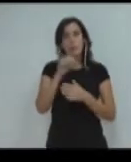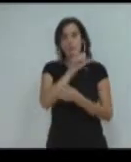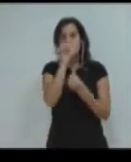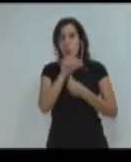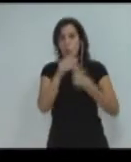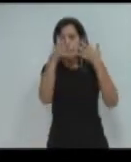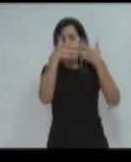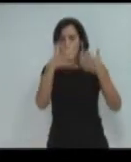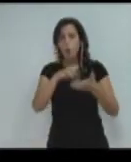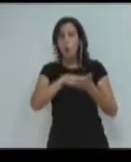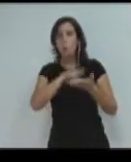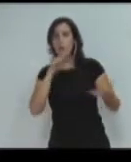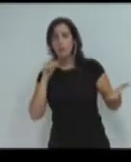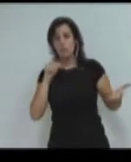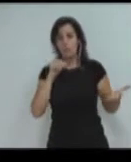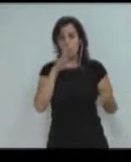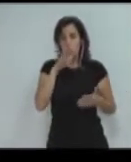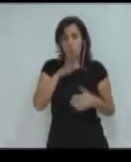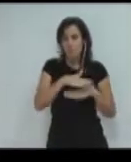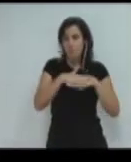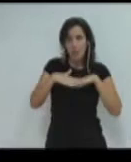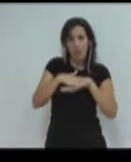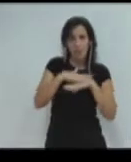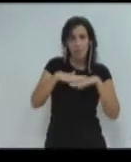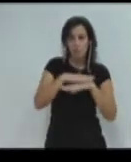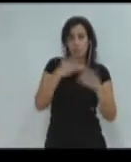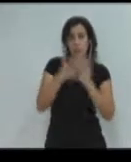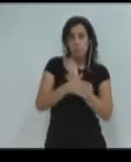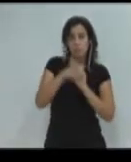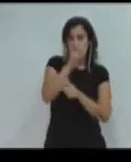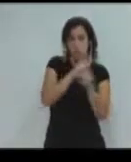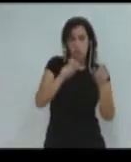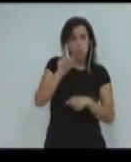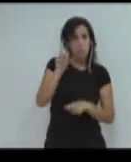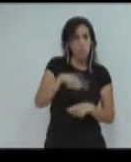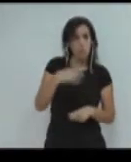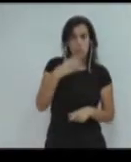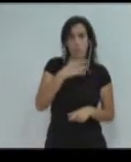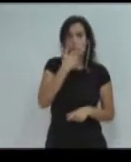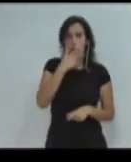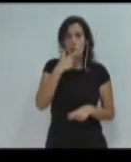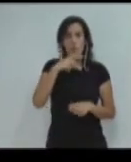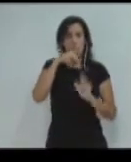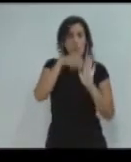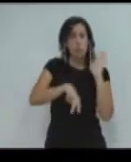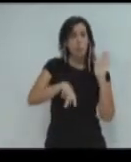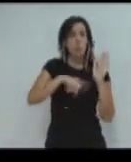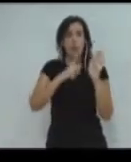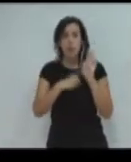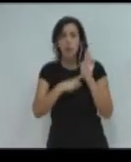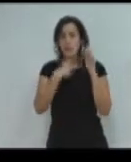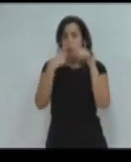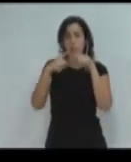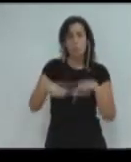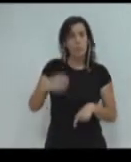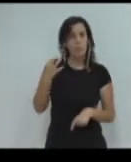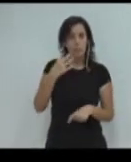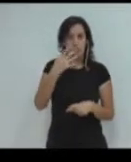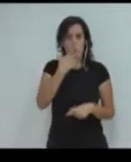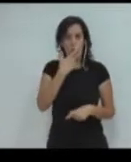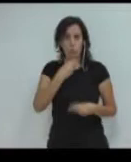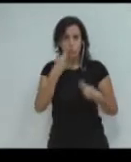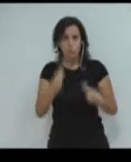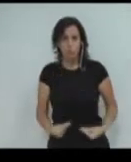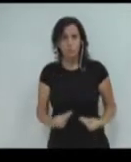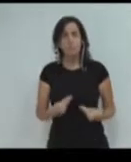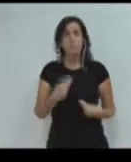comprensibles, porque es algo básico, es decir, todos los ciudadanos deben conocer cuáles son las normas, cuáles son las leyes y a qué atenerse. Entonces eso